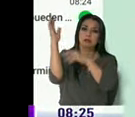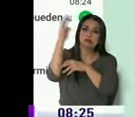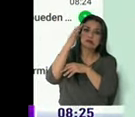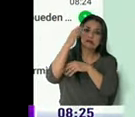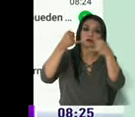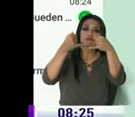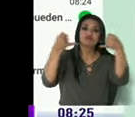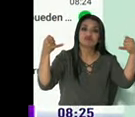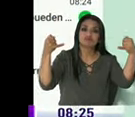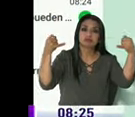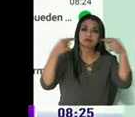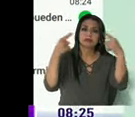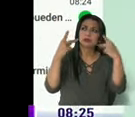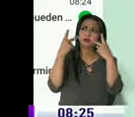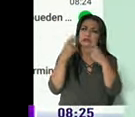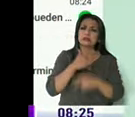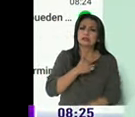Por